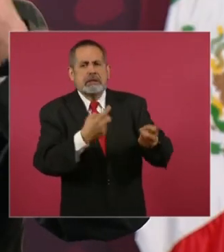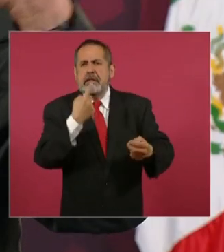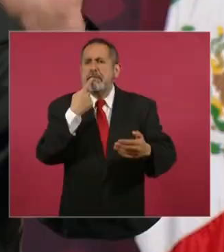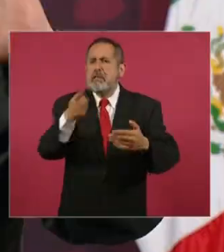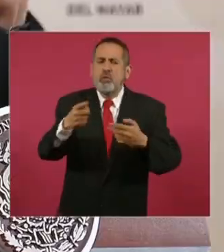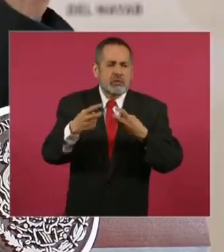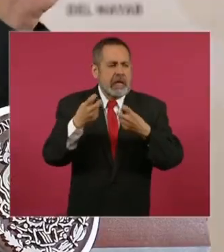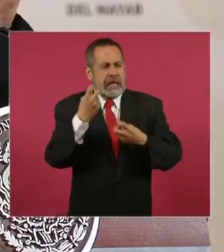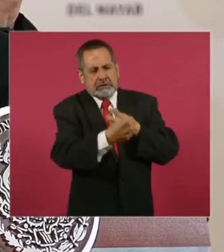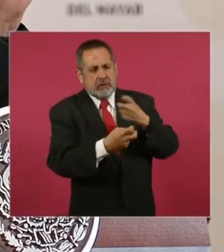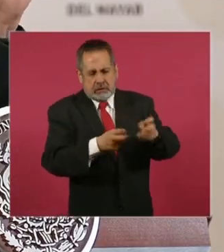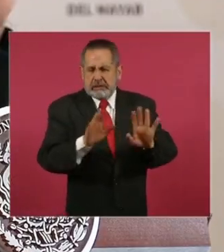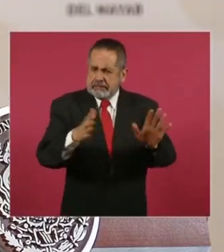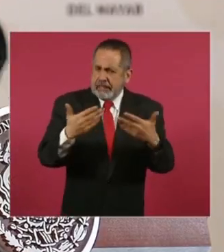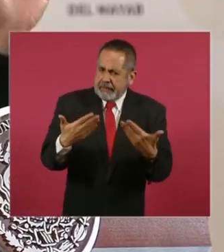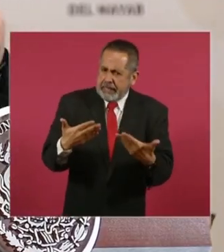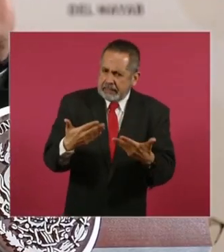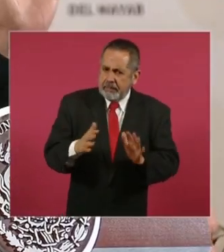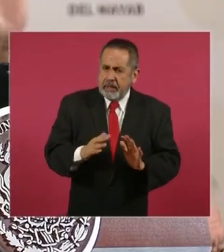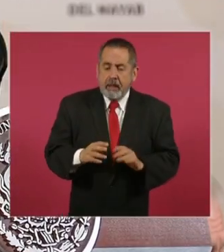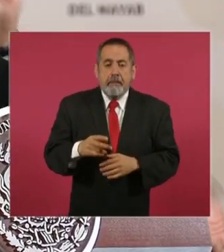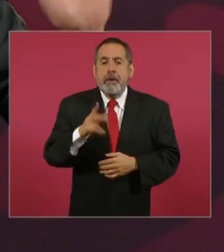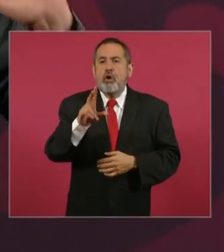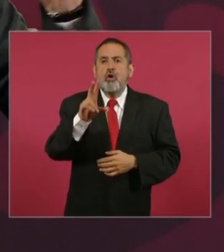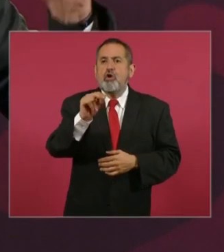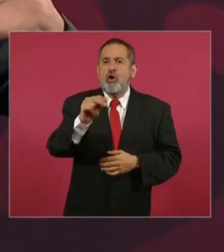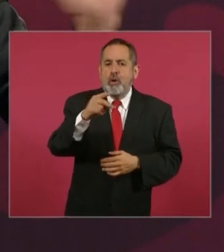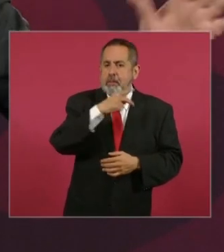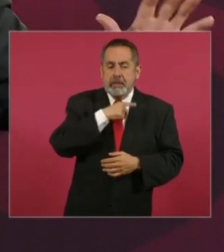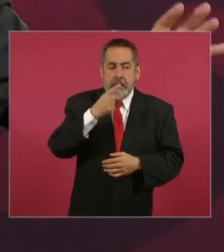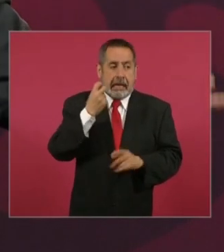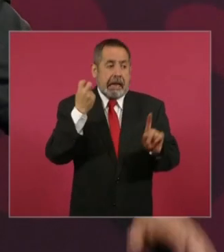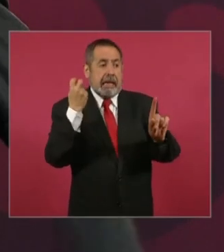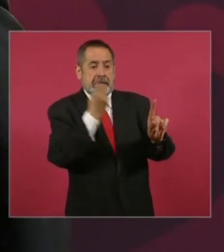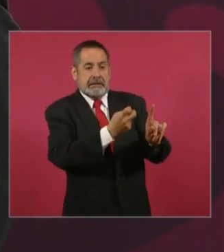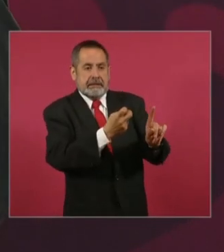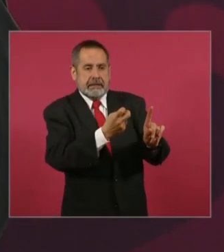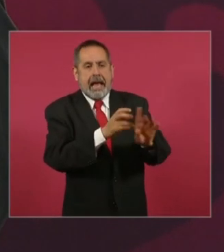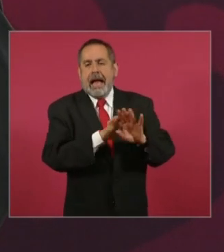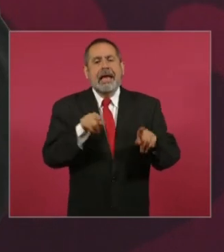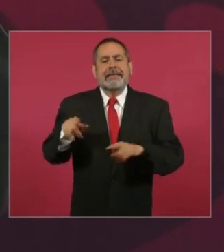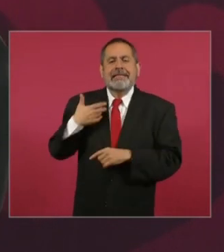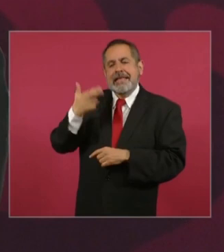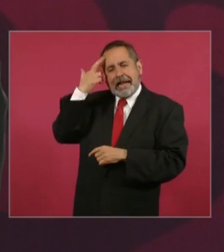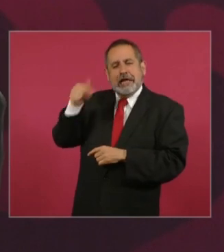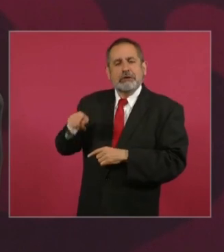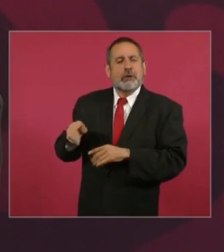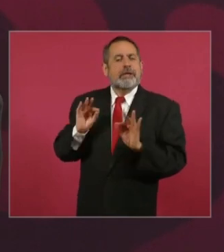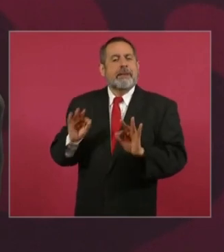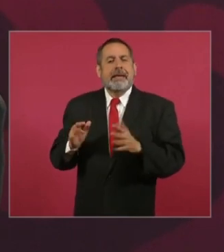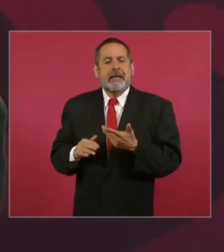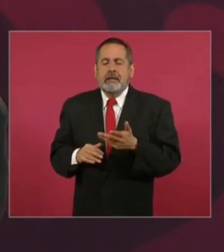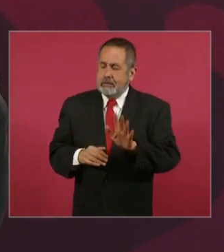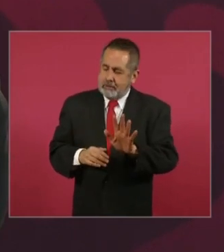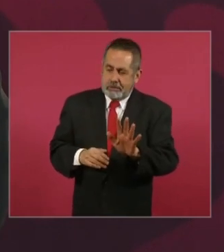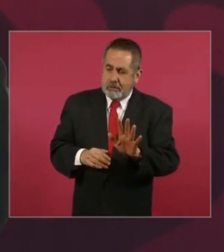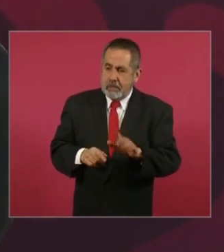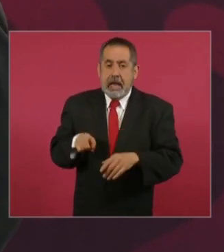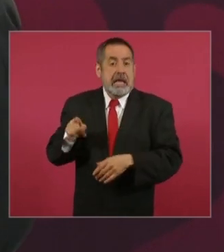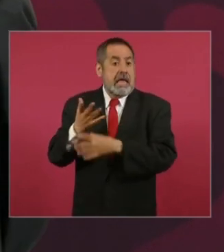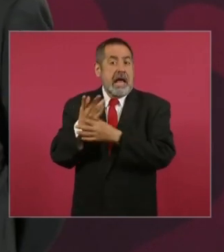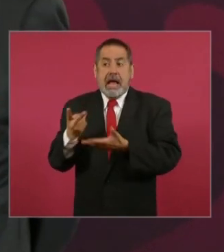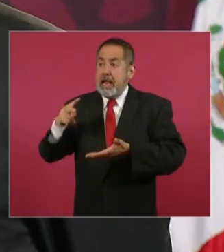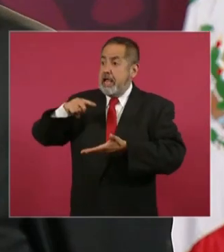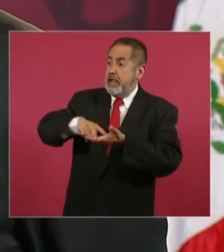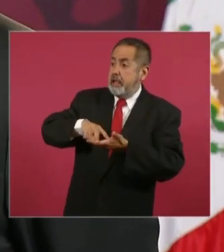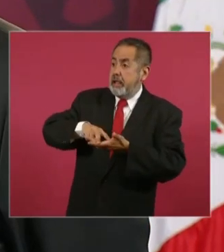prohibido prohibir, pero que no se vaya a pensar que ya, como se dijo aquí en la